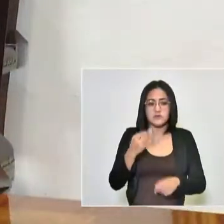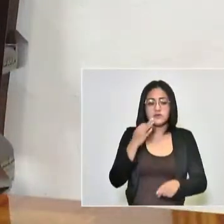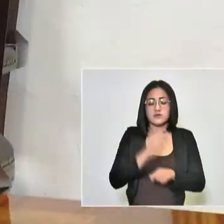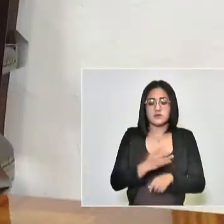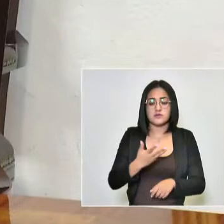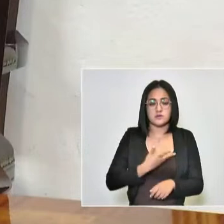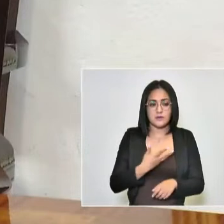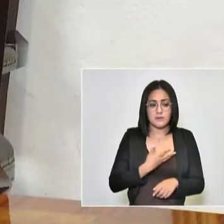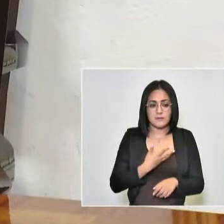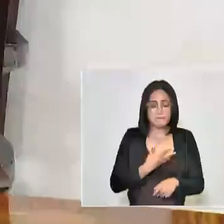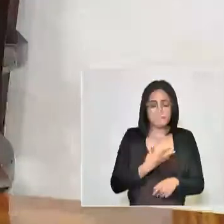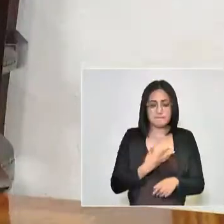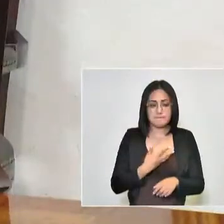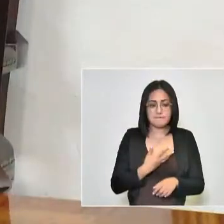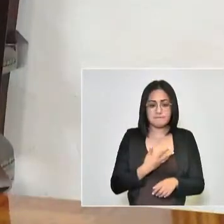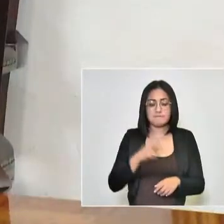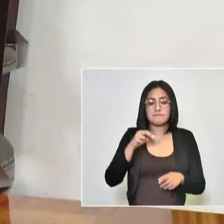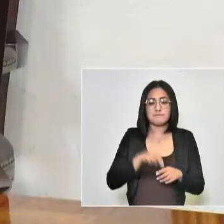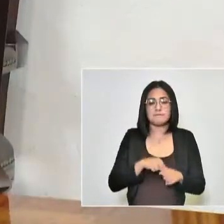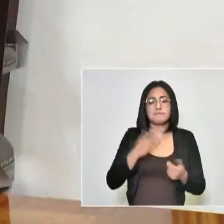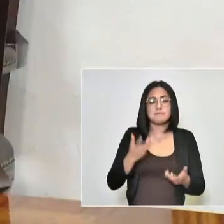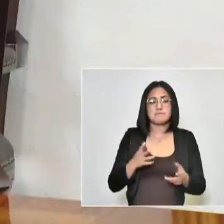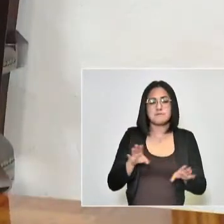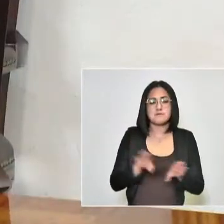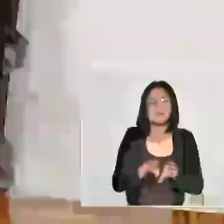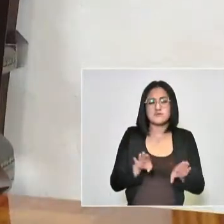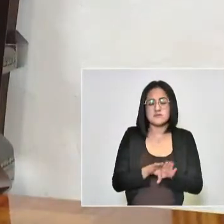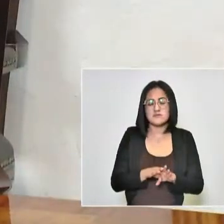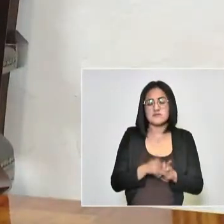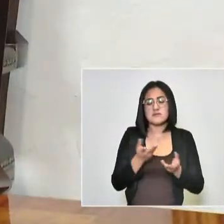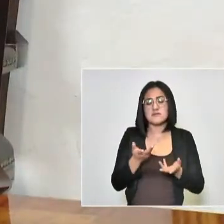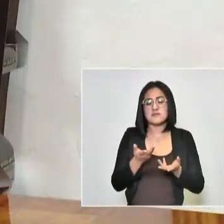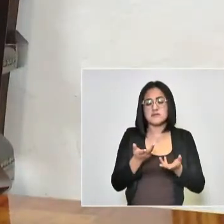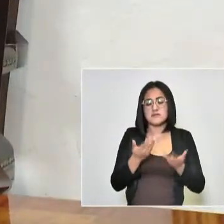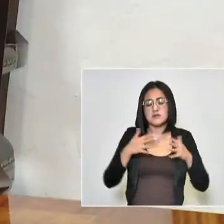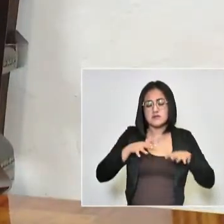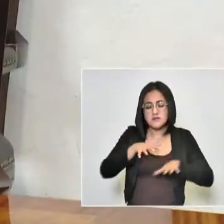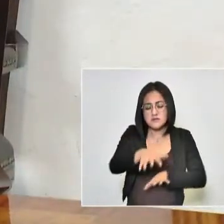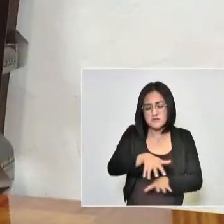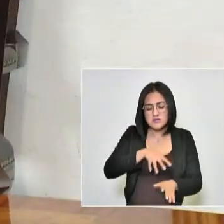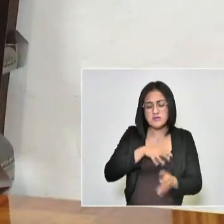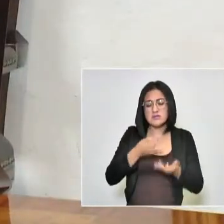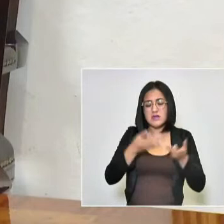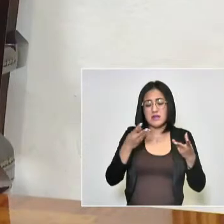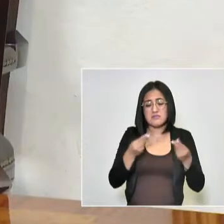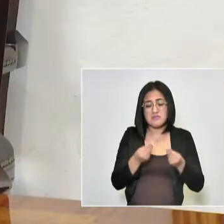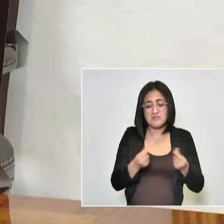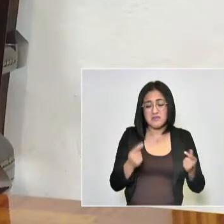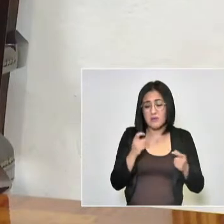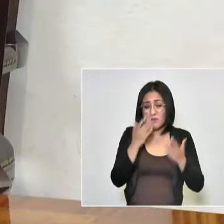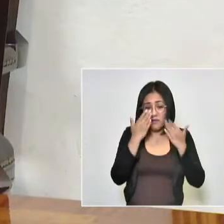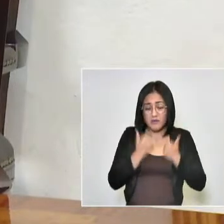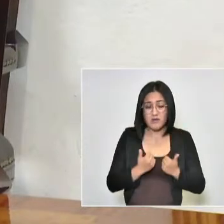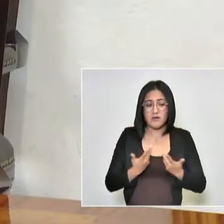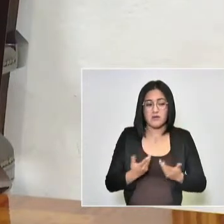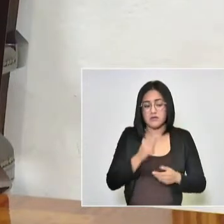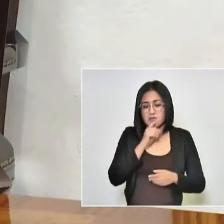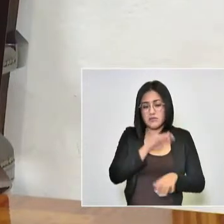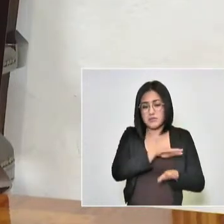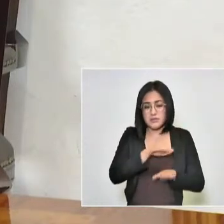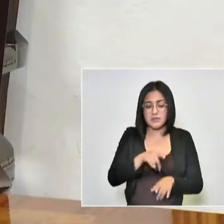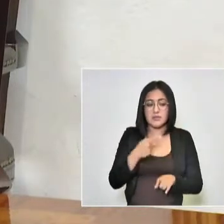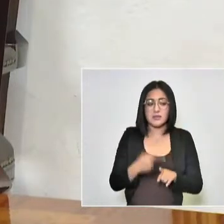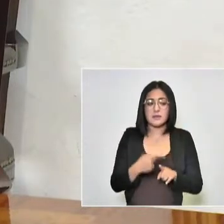impacta directamente en fenómenos como sequías, como incendios forestales, y lo mismo, la tendencia de